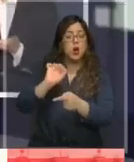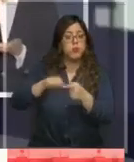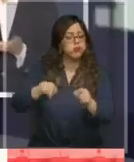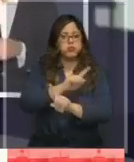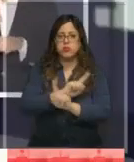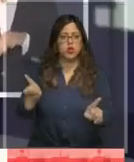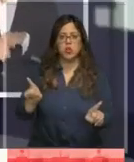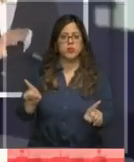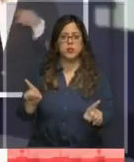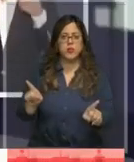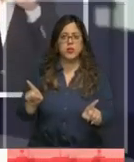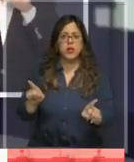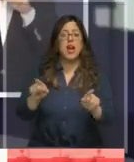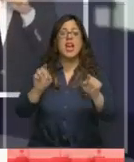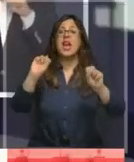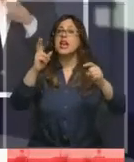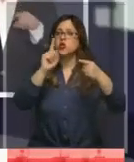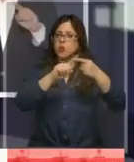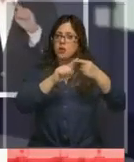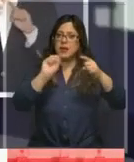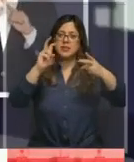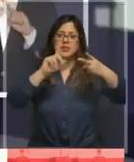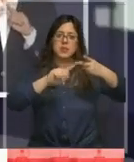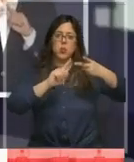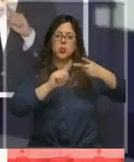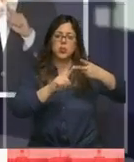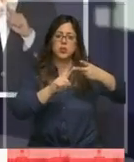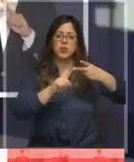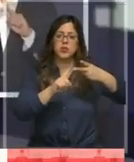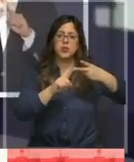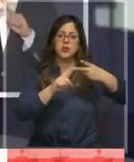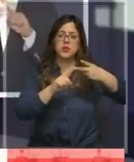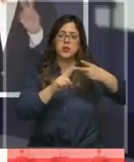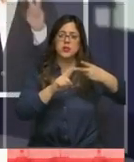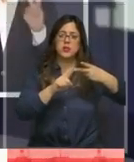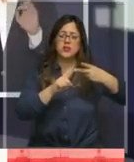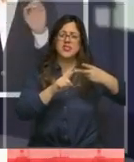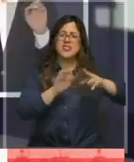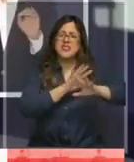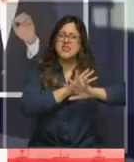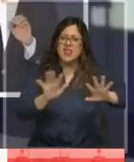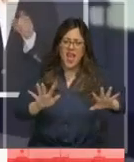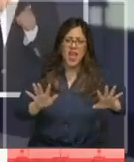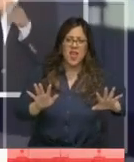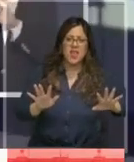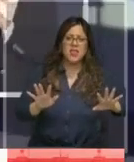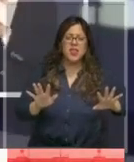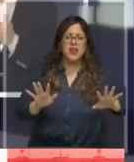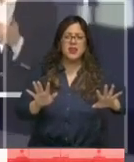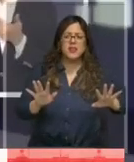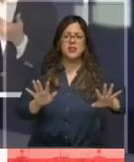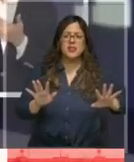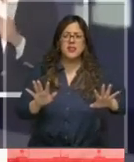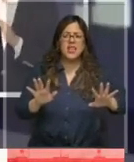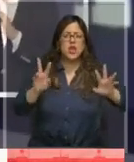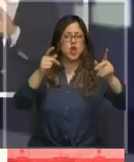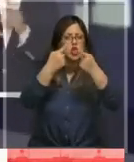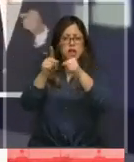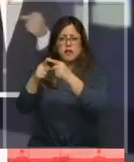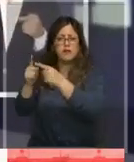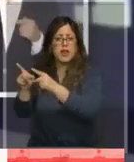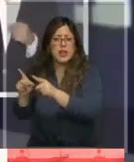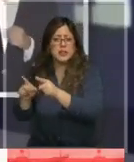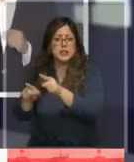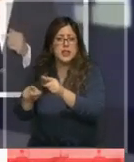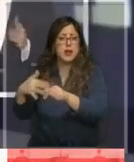yo diría que es una cosa. Y dos, que nada, ni las diferencias más agudas justifican